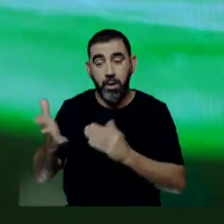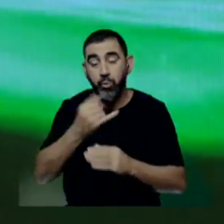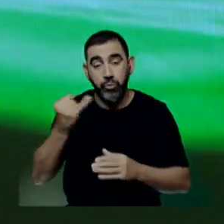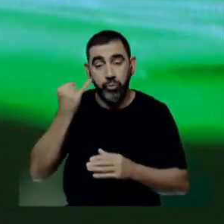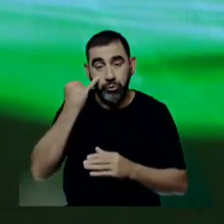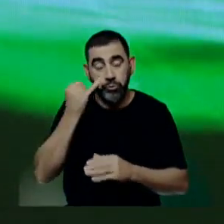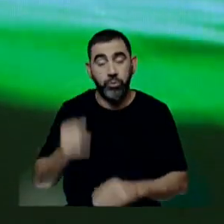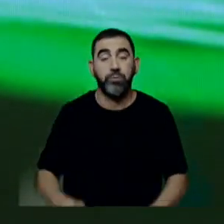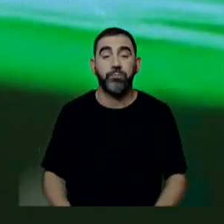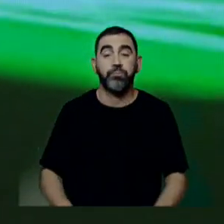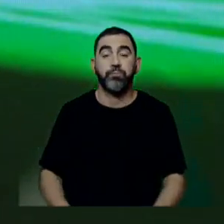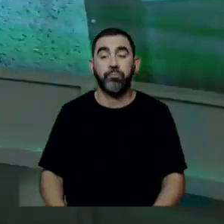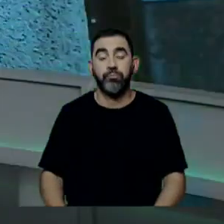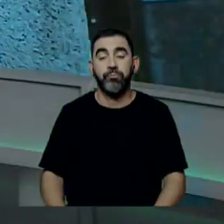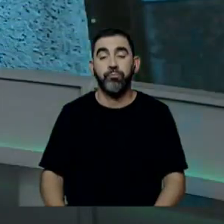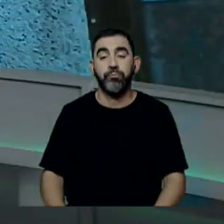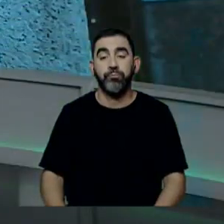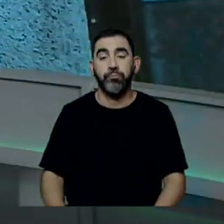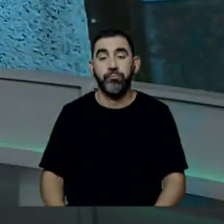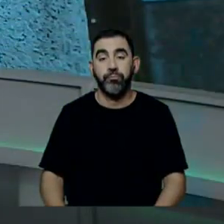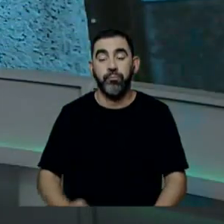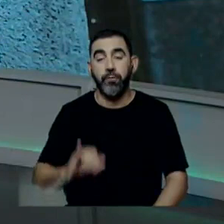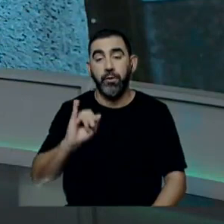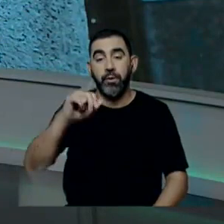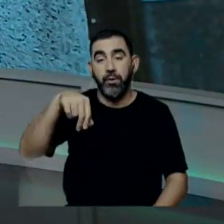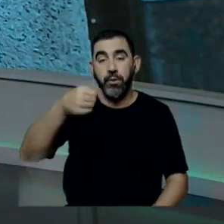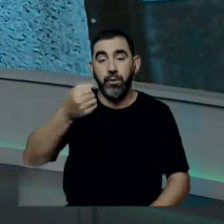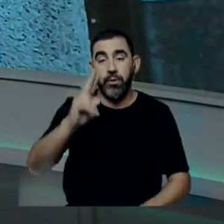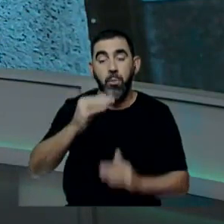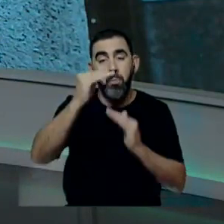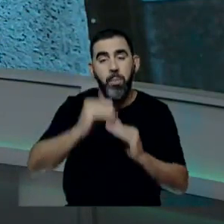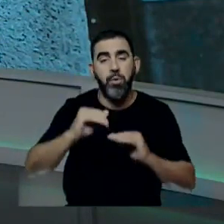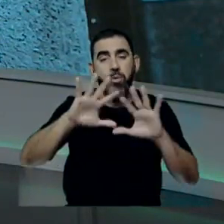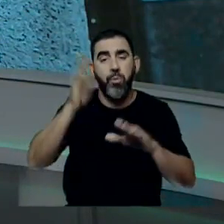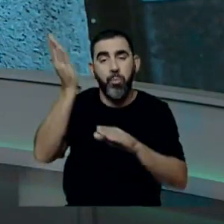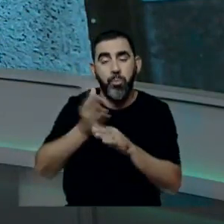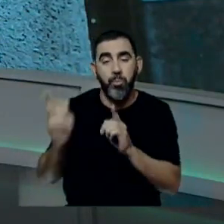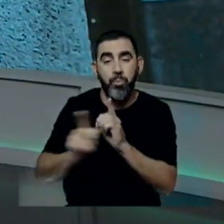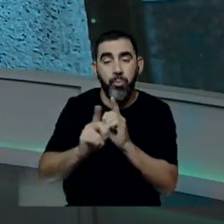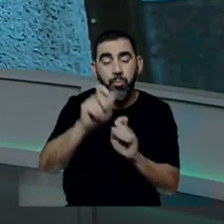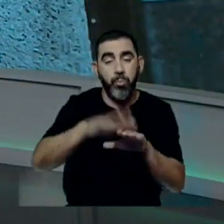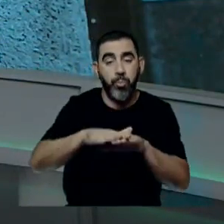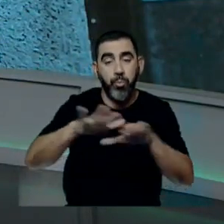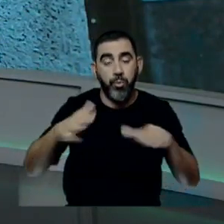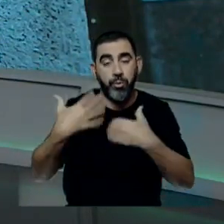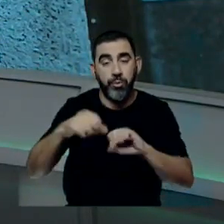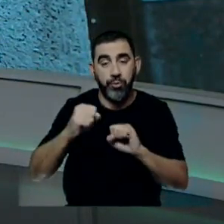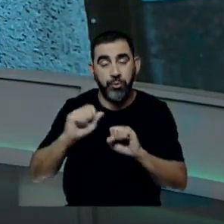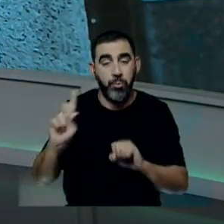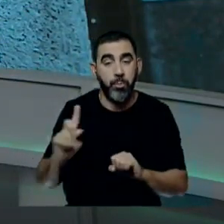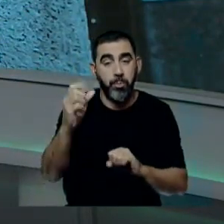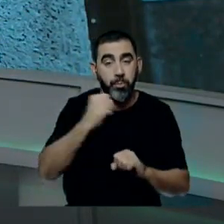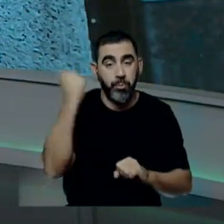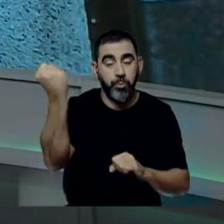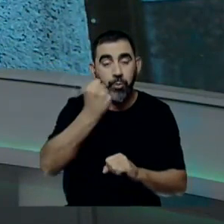explotada sexualmente. A todo esto, INAU atiende menos del 10% de la población infantil identificada como prioridad